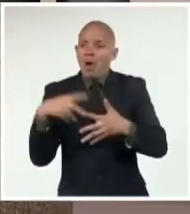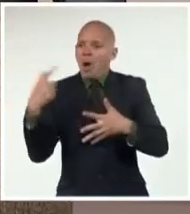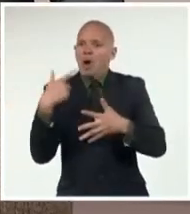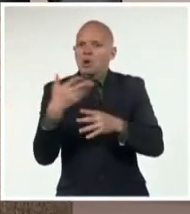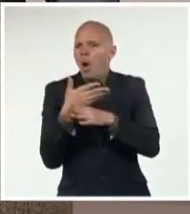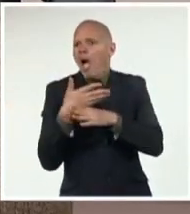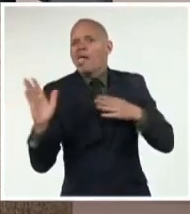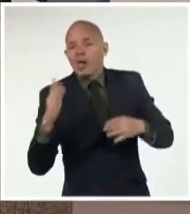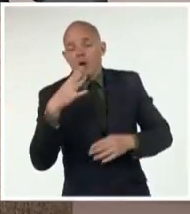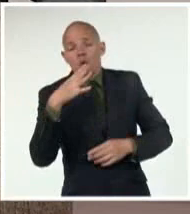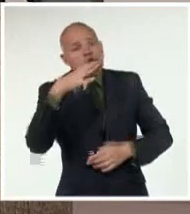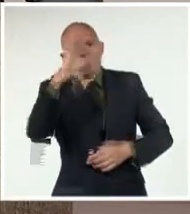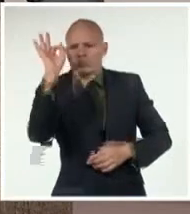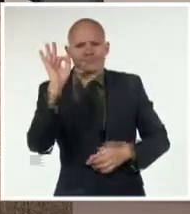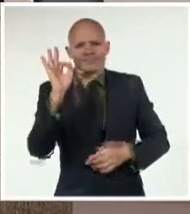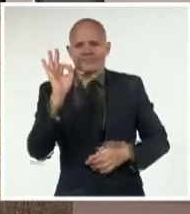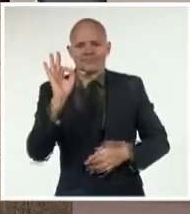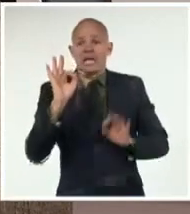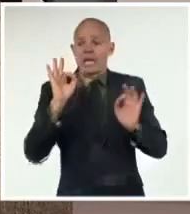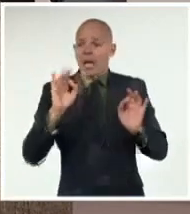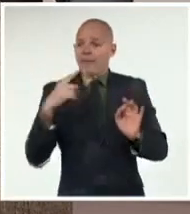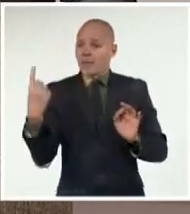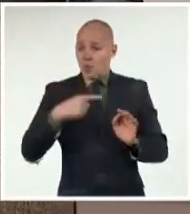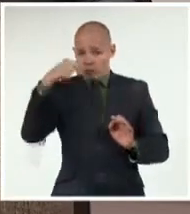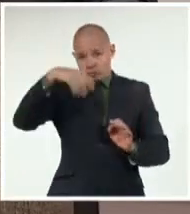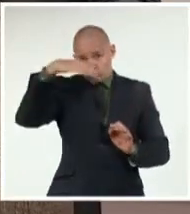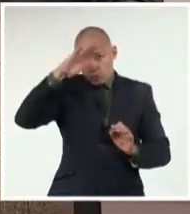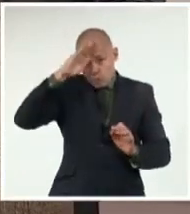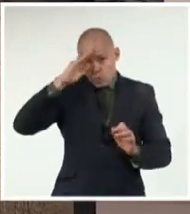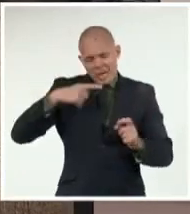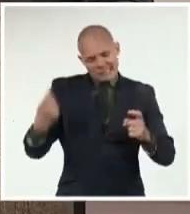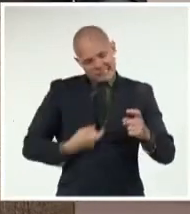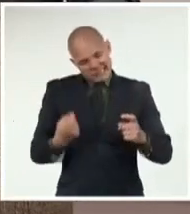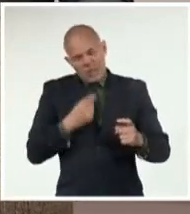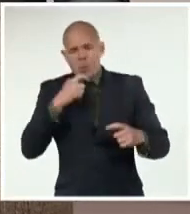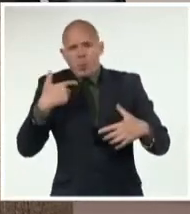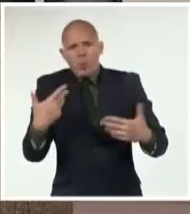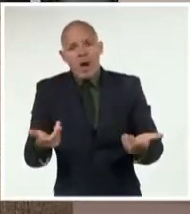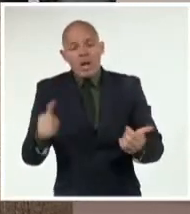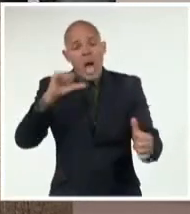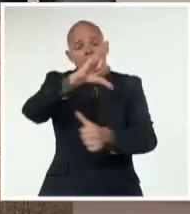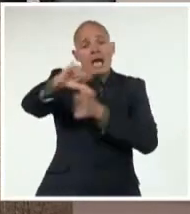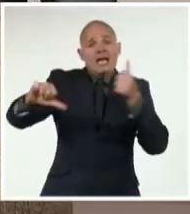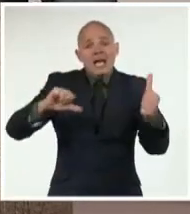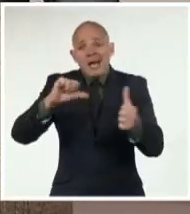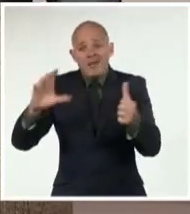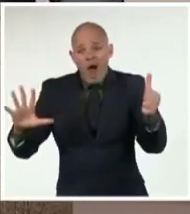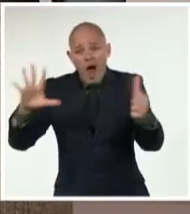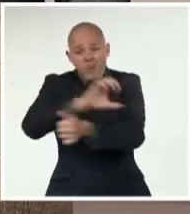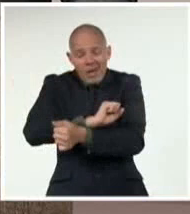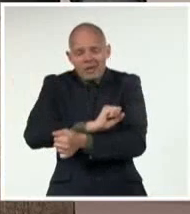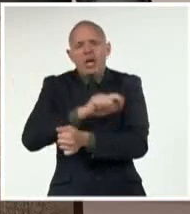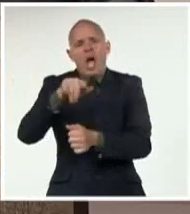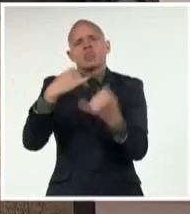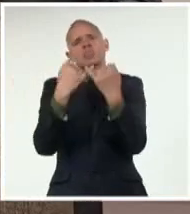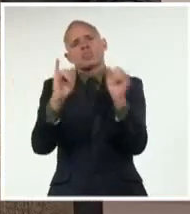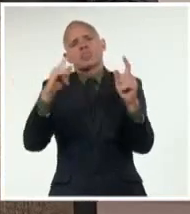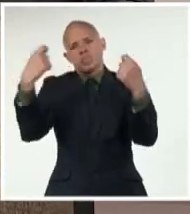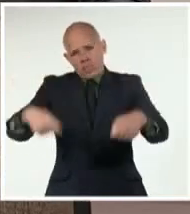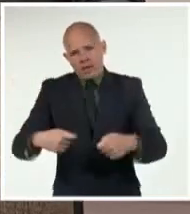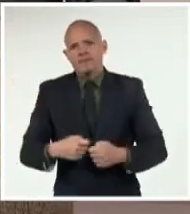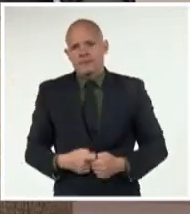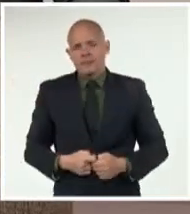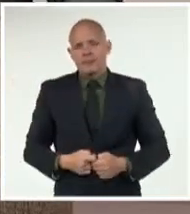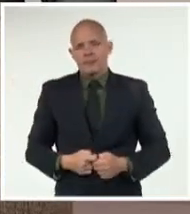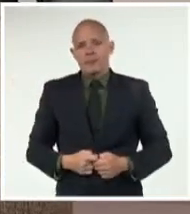de América Latina y el Caribe, no será traicionada. Para los comunistas cubanos, el triunfo de la revolución